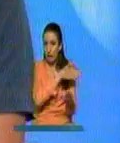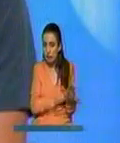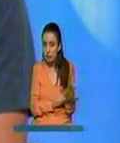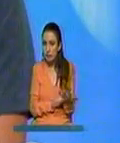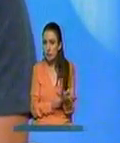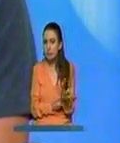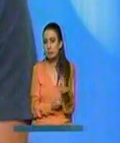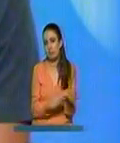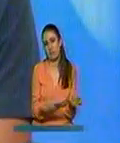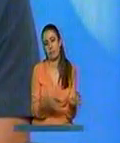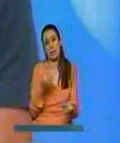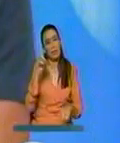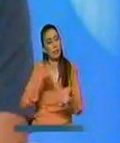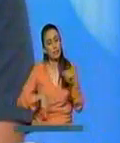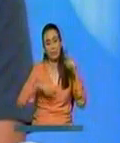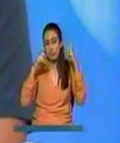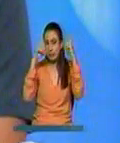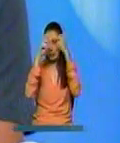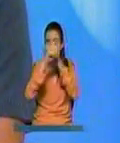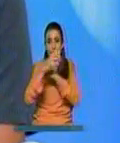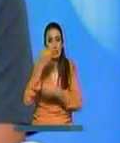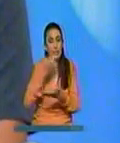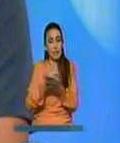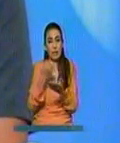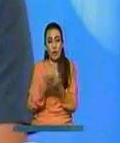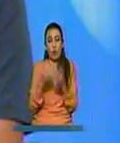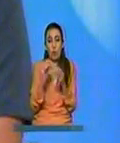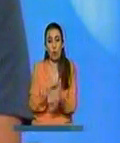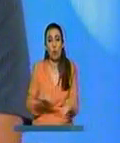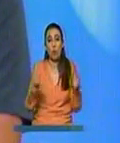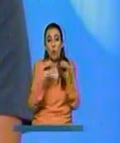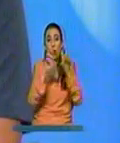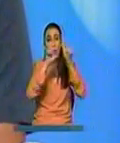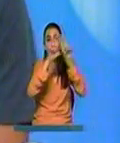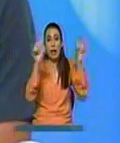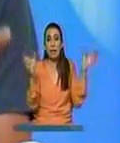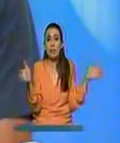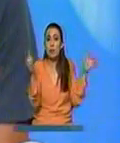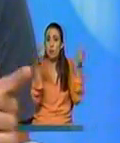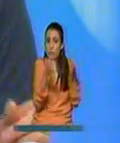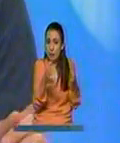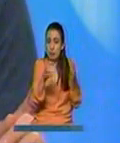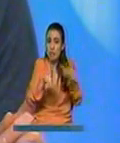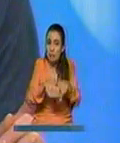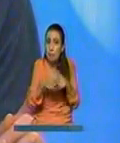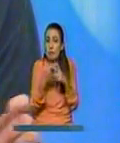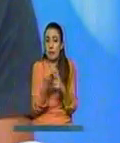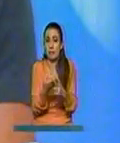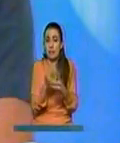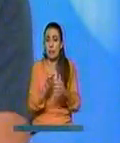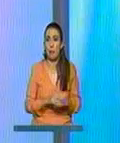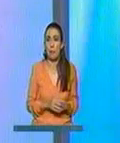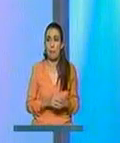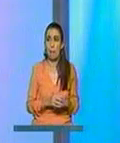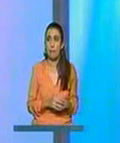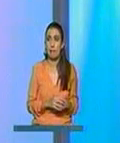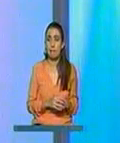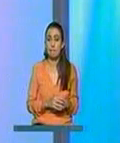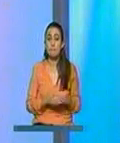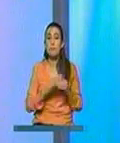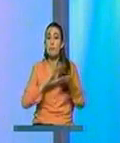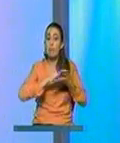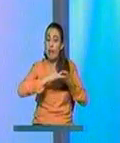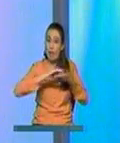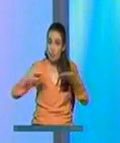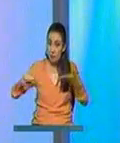efectivo, es fatal para la economía y es más fatal para los pequeños emprendedores, que son los que más trabajo por dólar dan. Y en esa medida, la eliminación